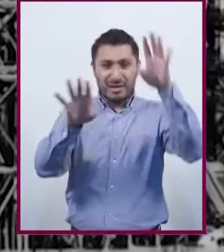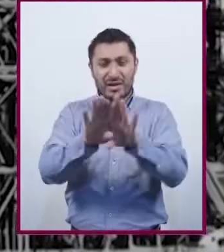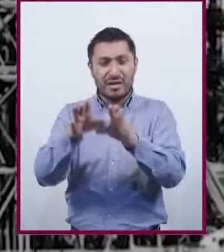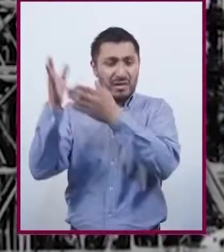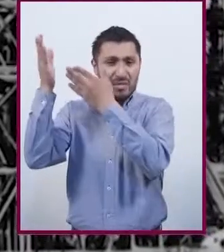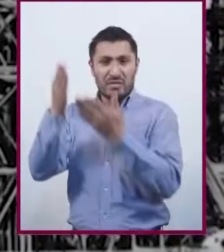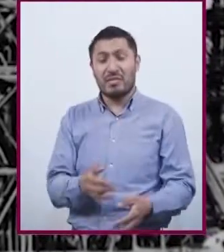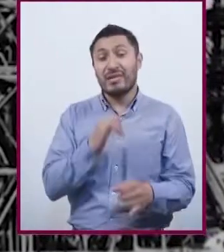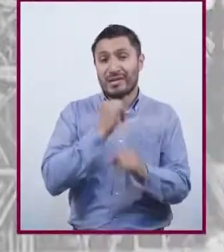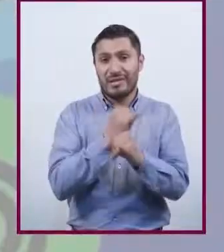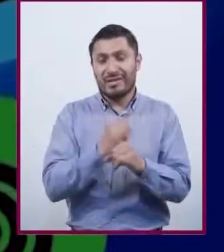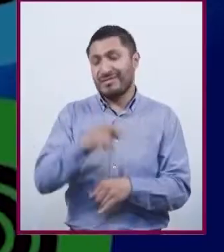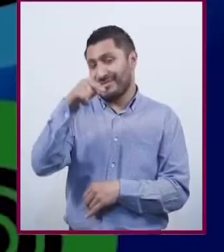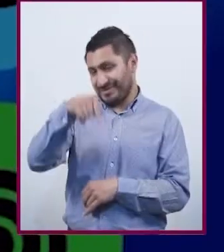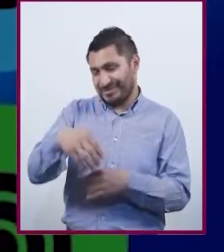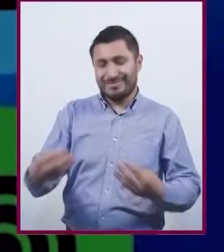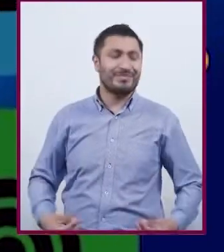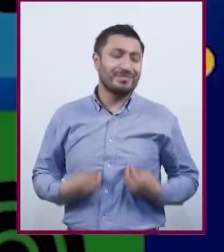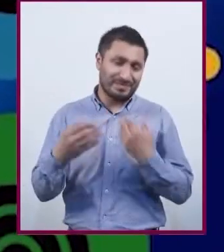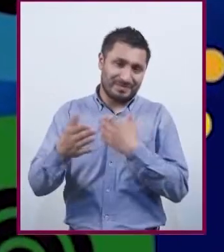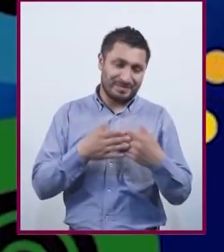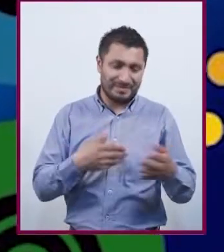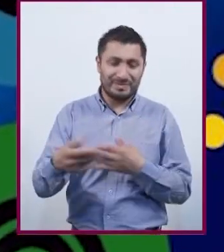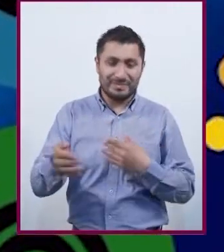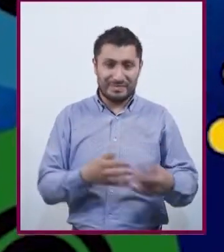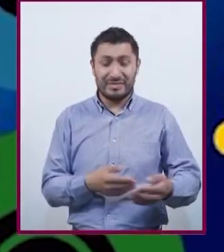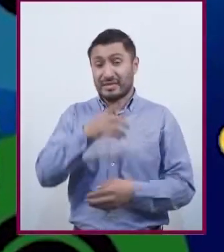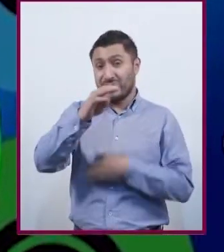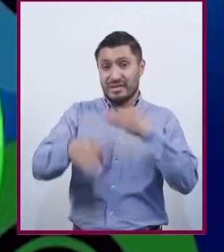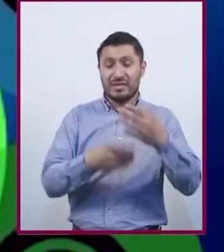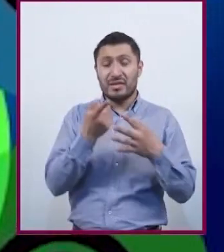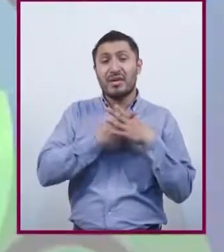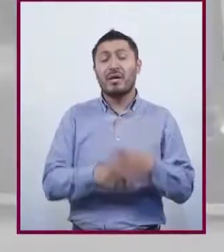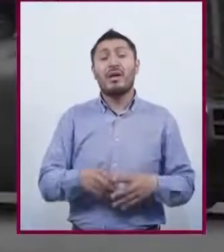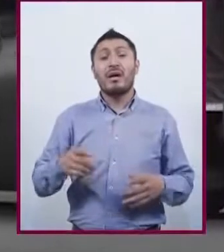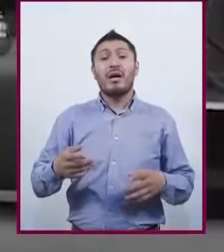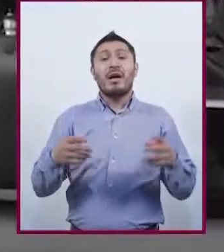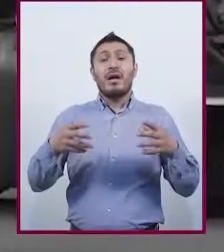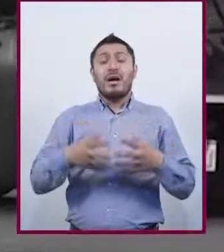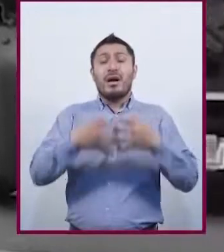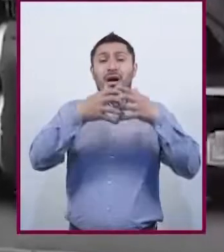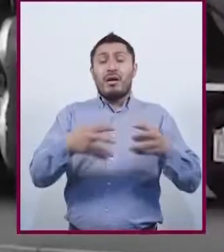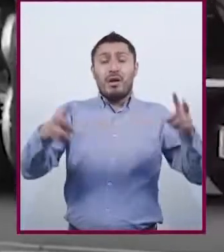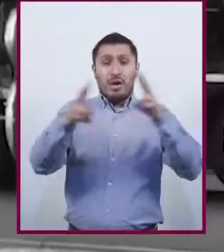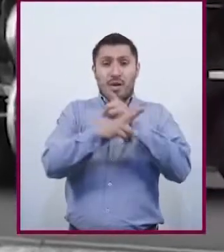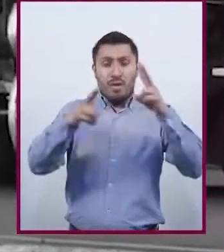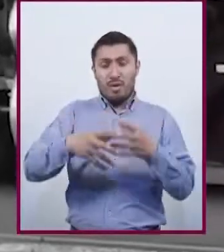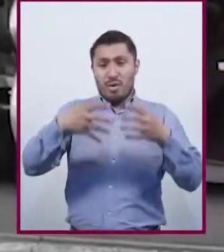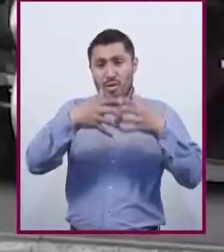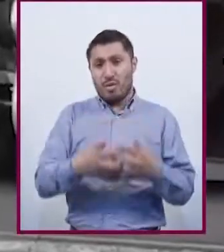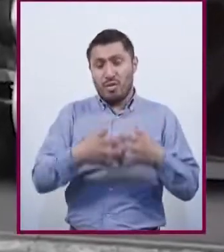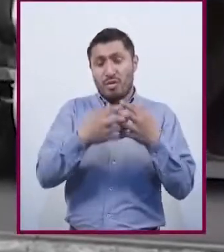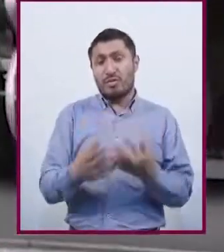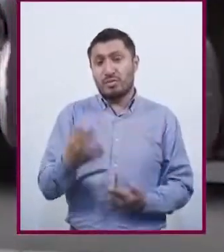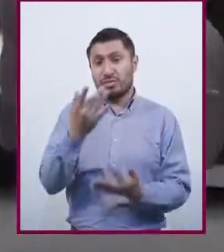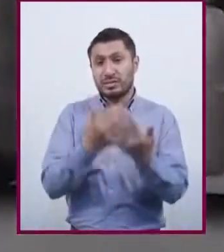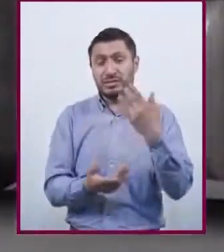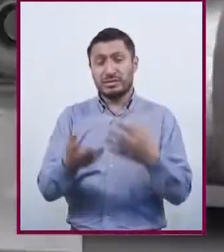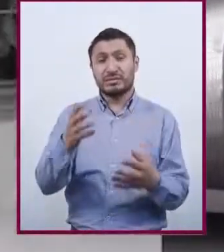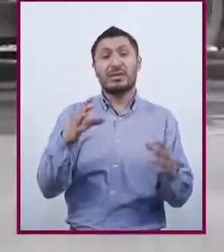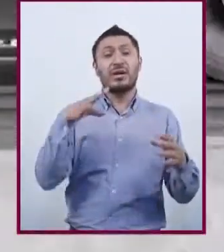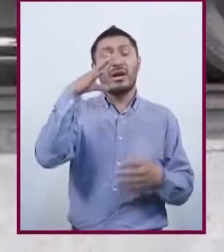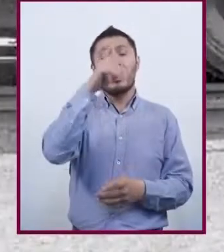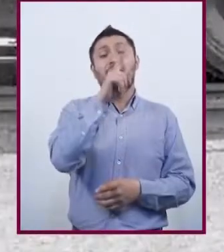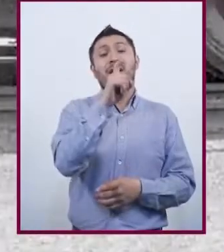Haz de cuenta como la llegada del Internet a nuestras vidas. Todo empezó con la máquina de vapor, un motor de combustión externa